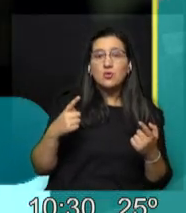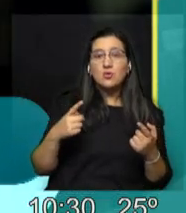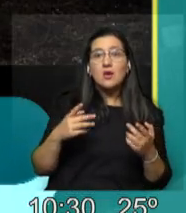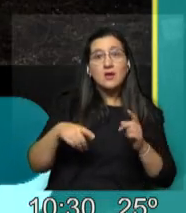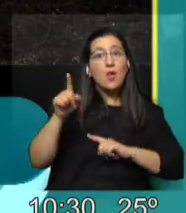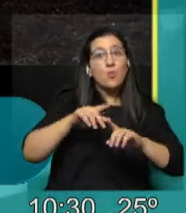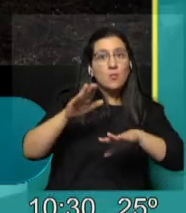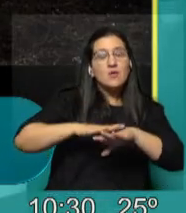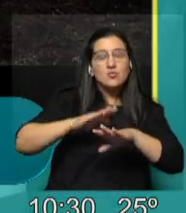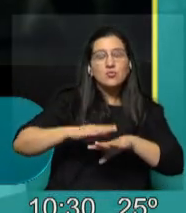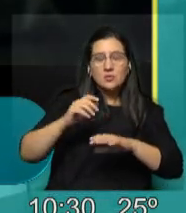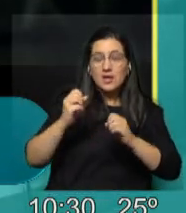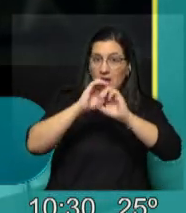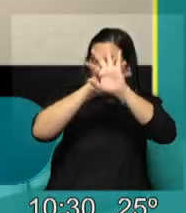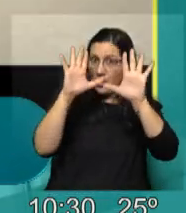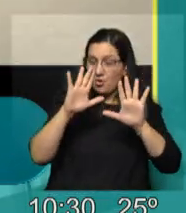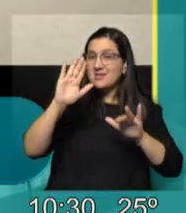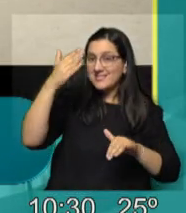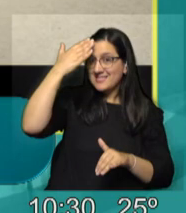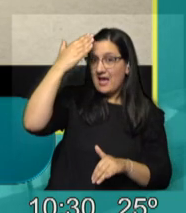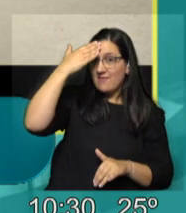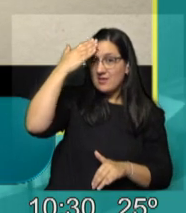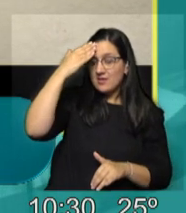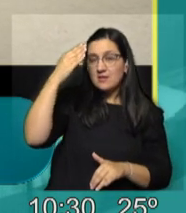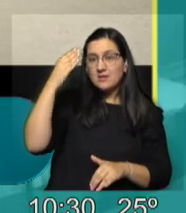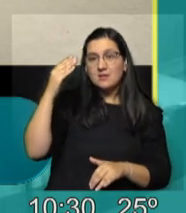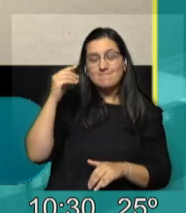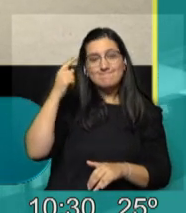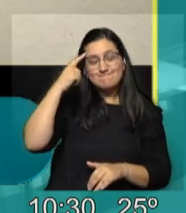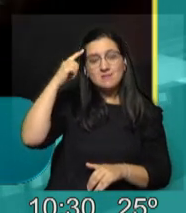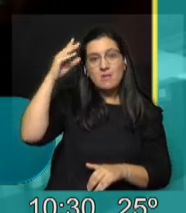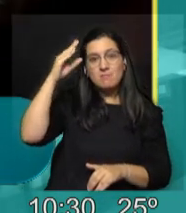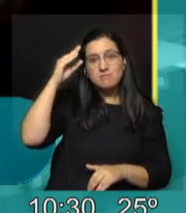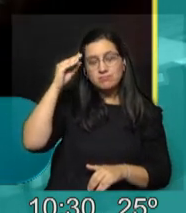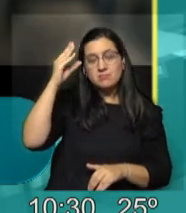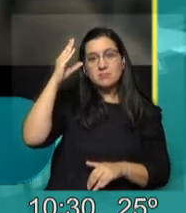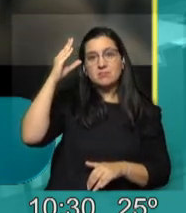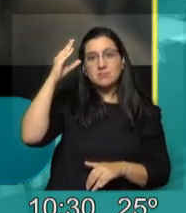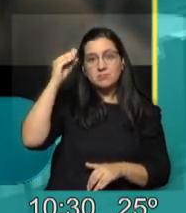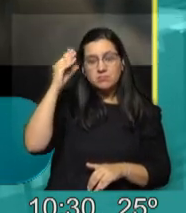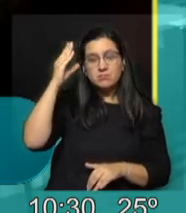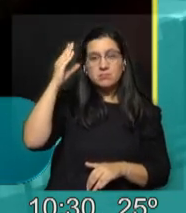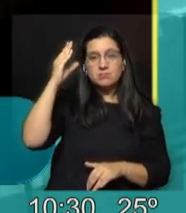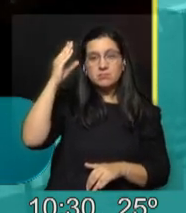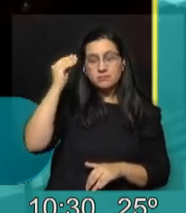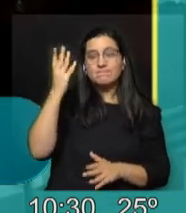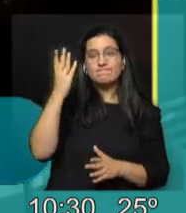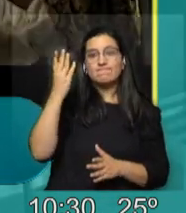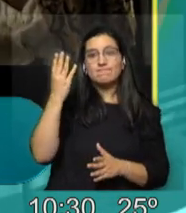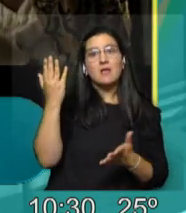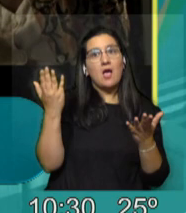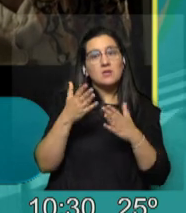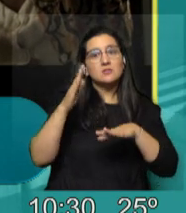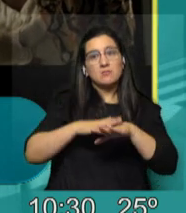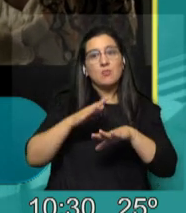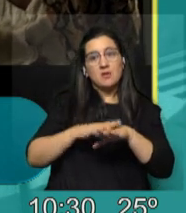algunos momentos. Y él sabe que se le está apagando la memoria y que llegó el momento de